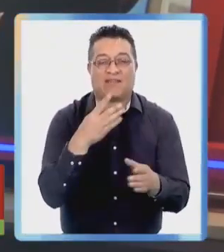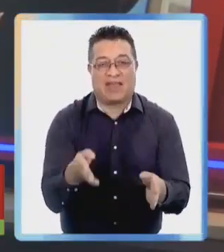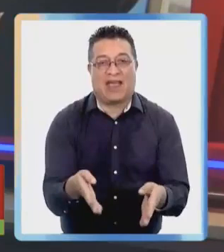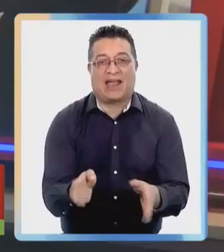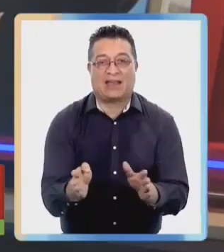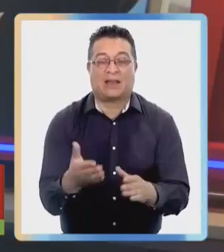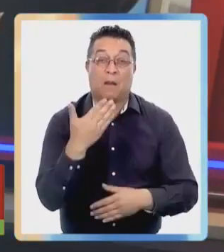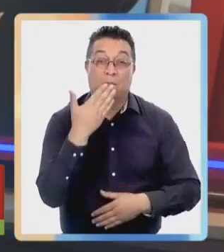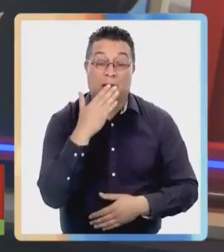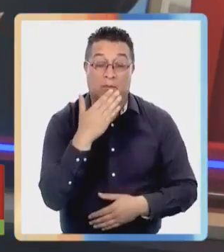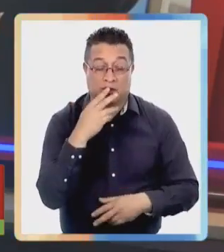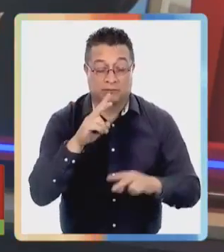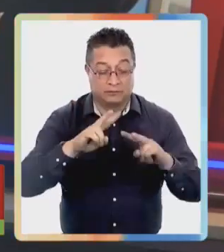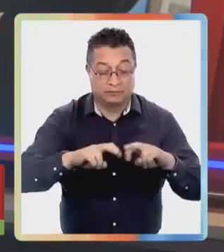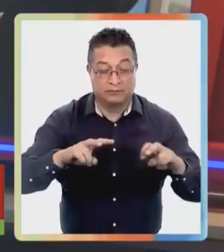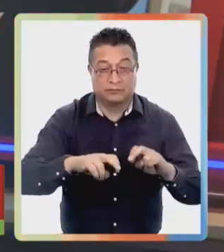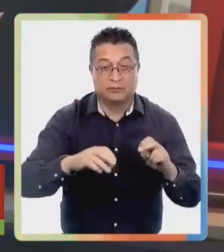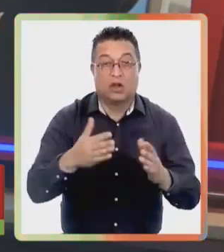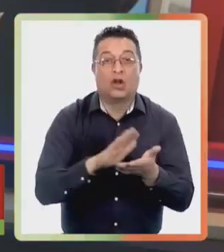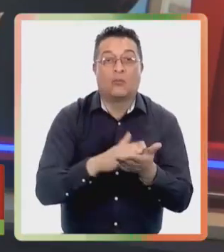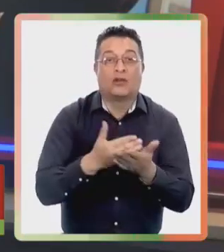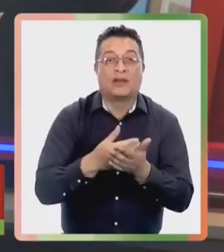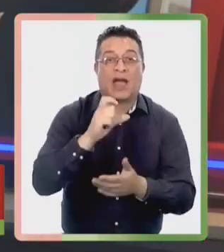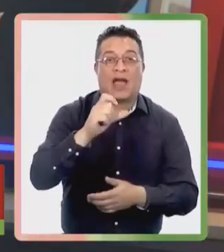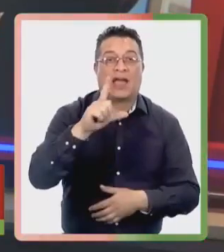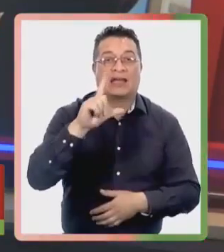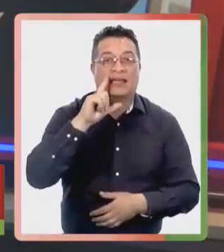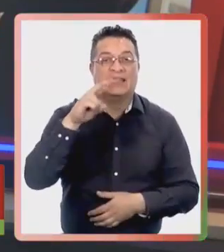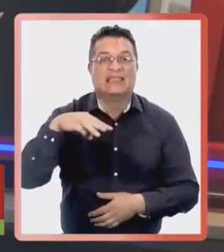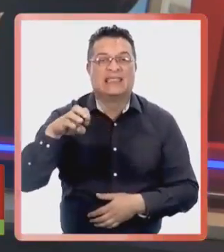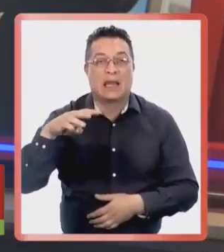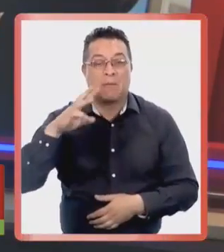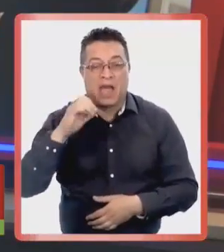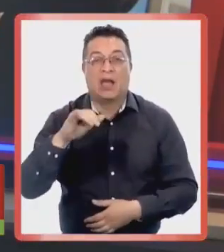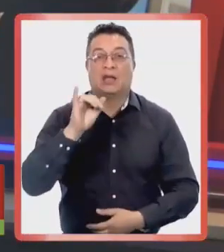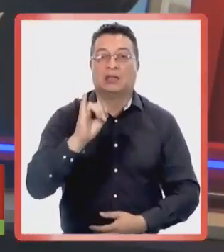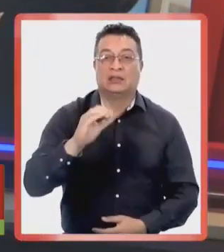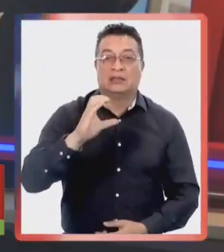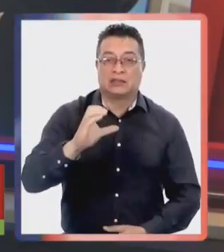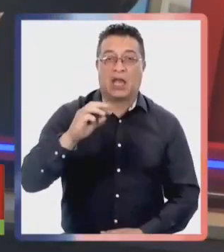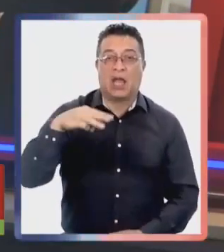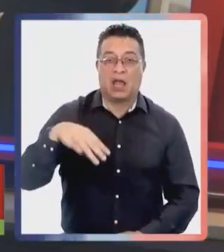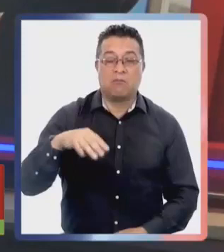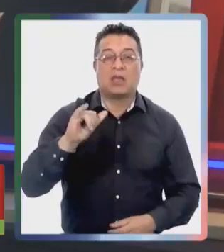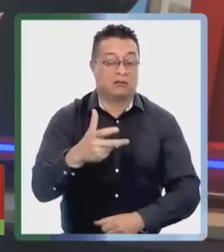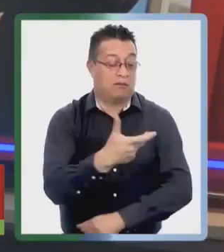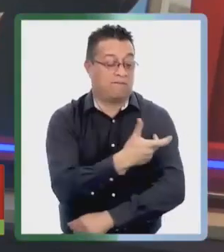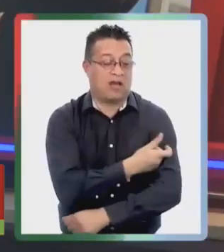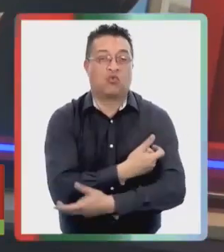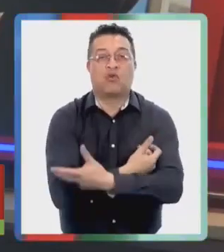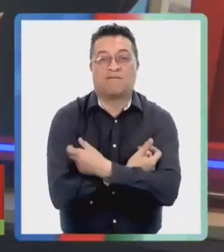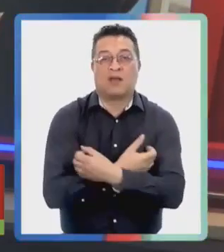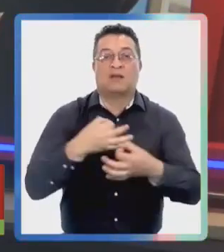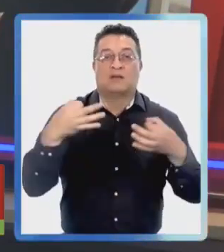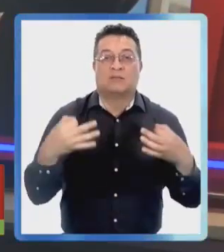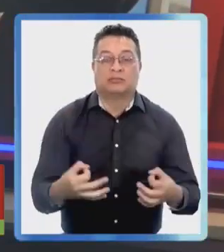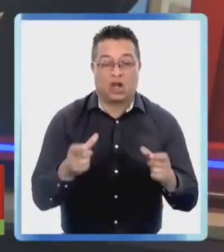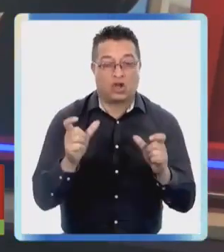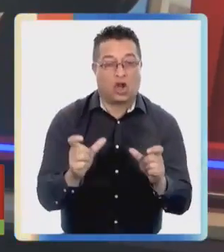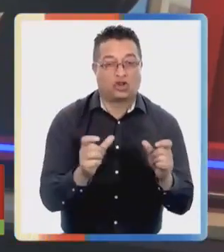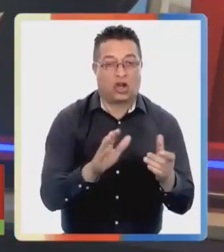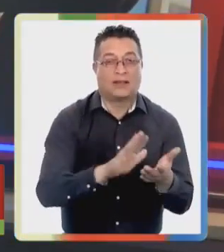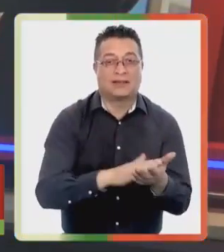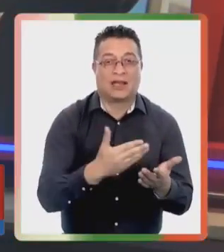en las calles. Los especialistas revisaron los niveles de glicemia, el índice de masa corporal y chequearon que tengan las vacunas al día. El objetivo es